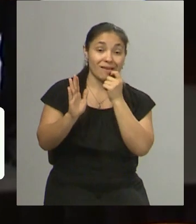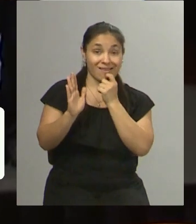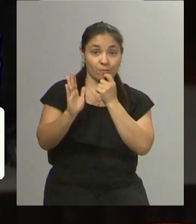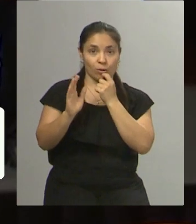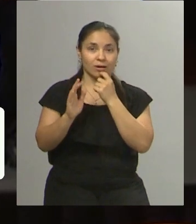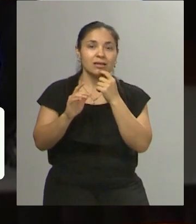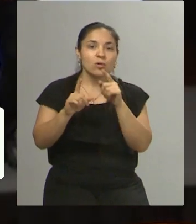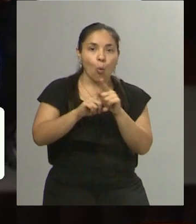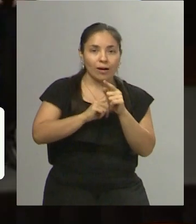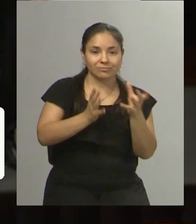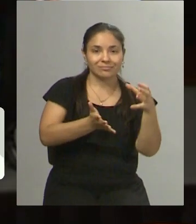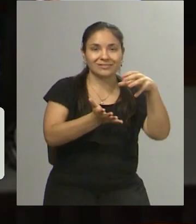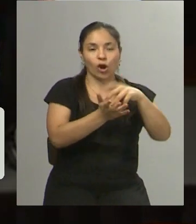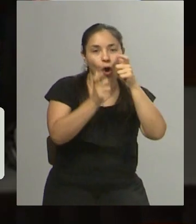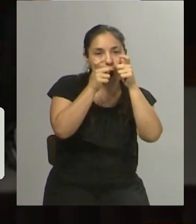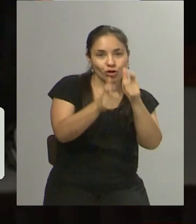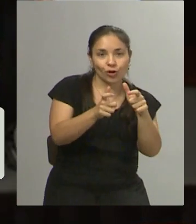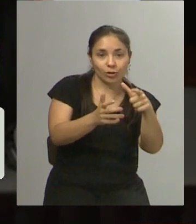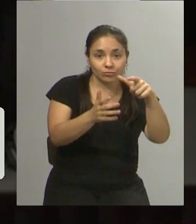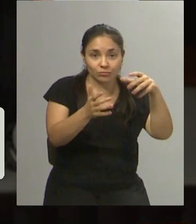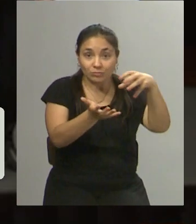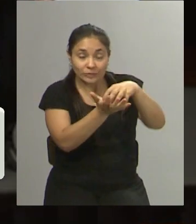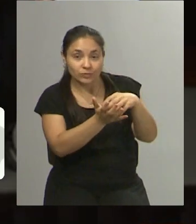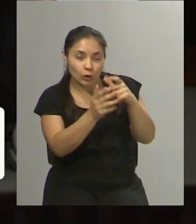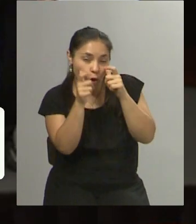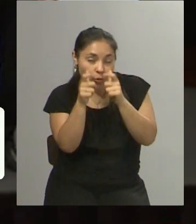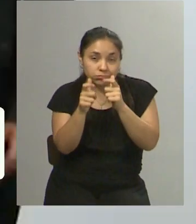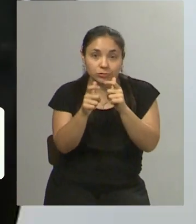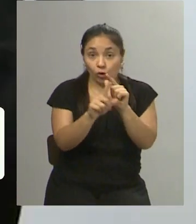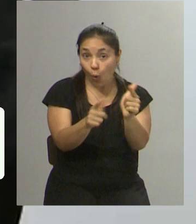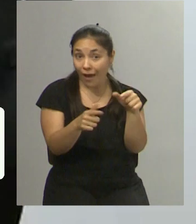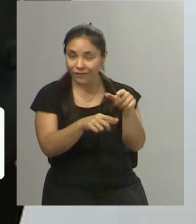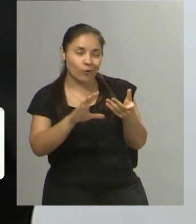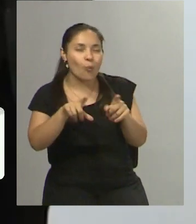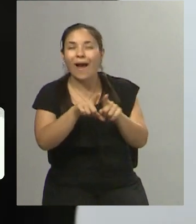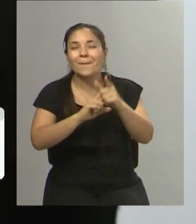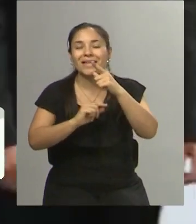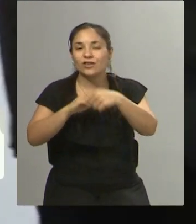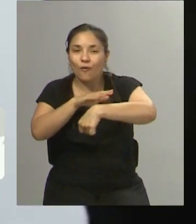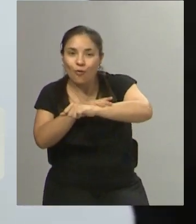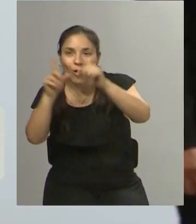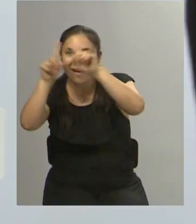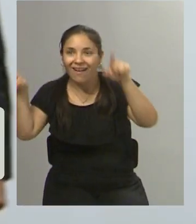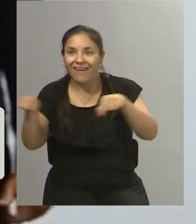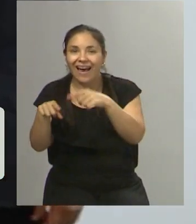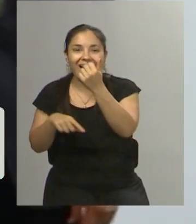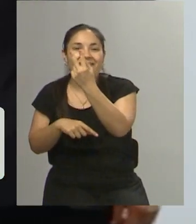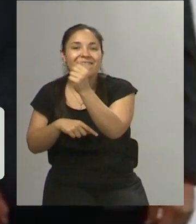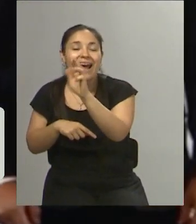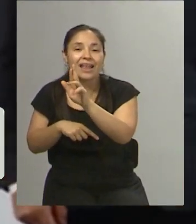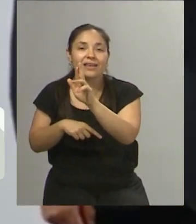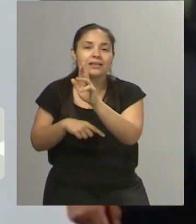VAR, o lo que sería eventualmente, para ponerlo de forma más sencilla, una Secretaría